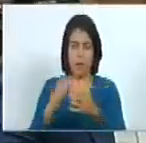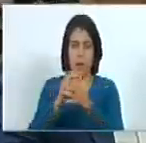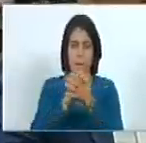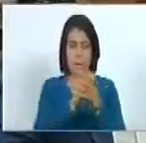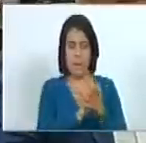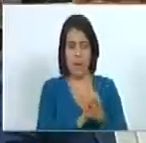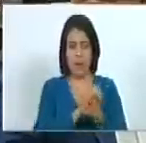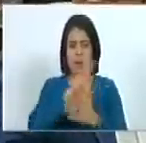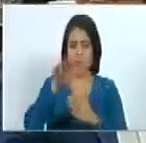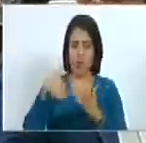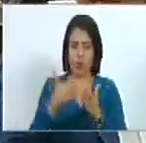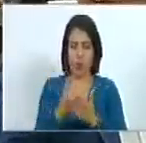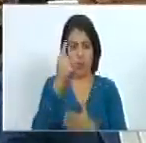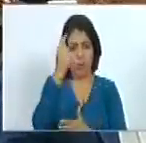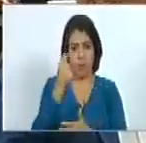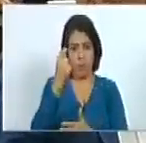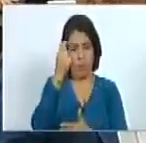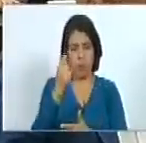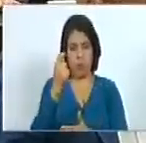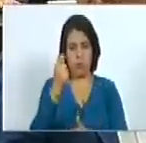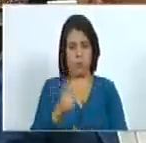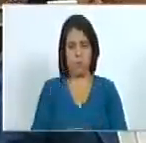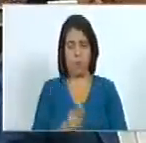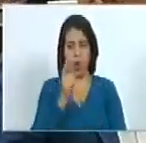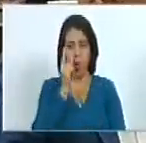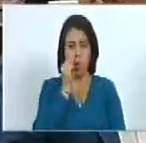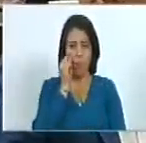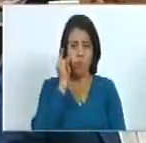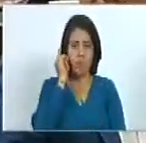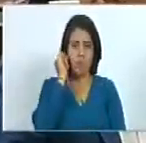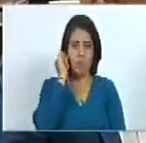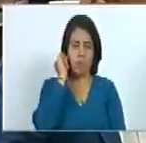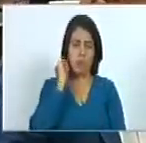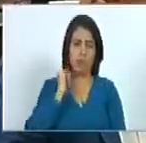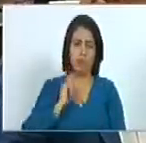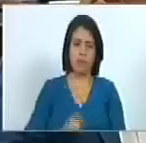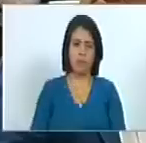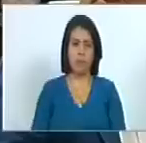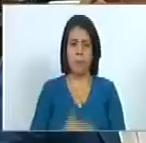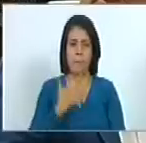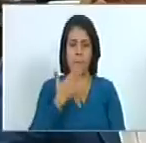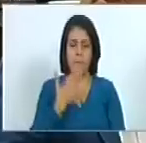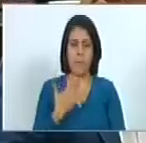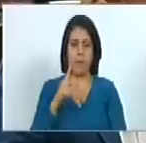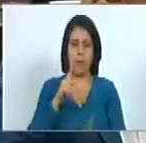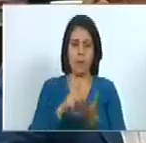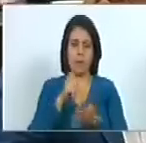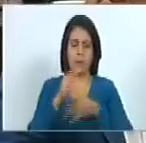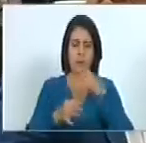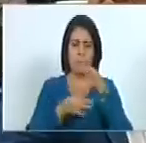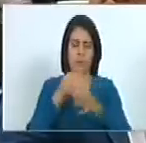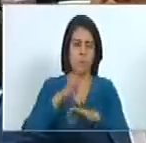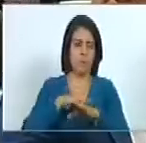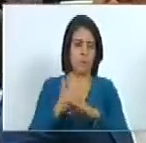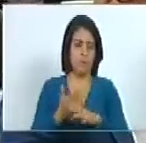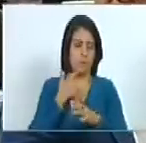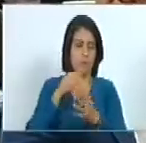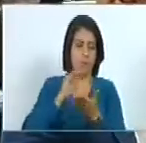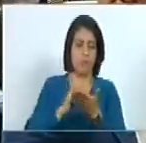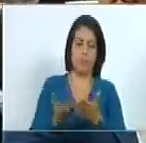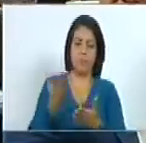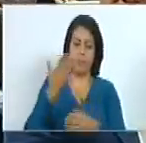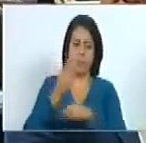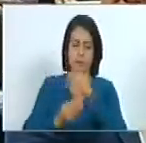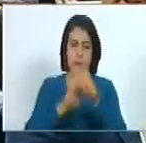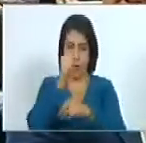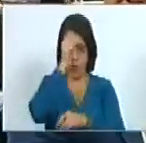compañeros, compañeras, diputados y diputadas. Pido el derecho de palabra para resaltar lo